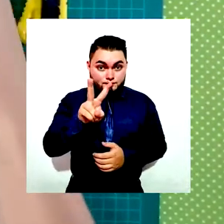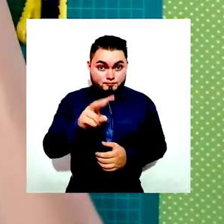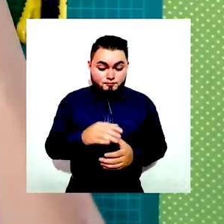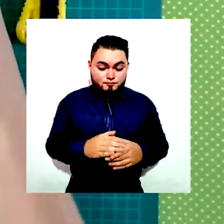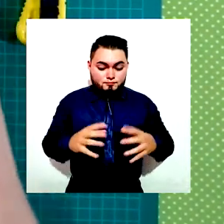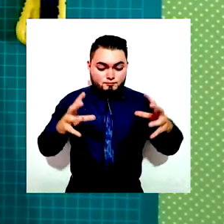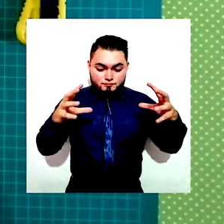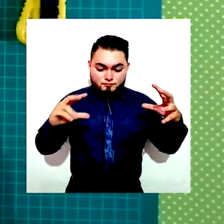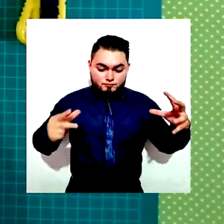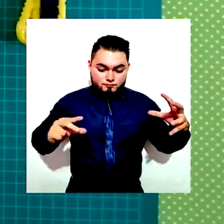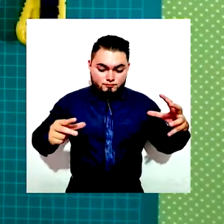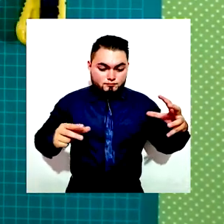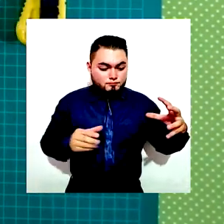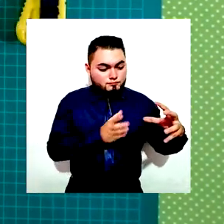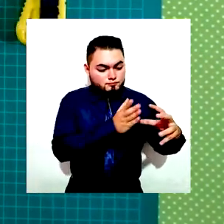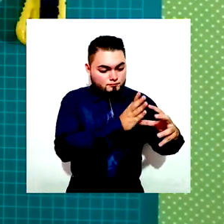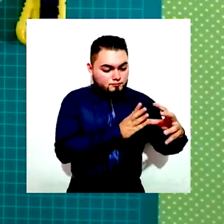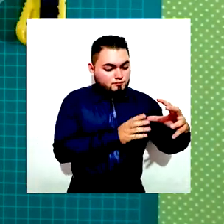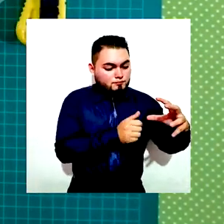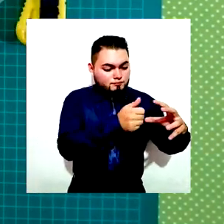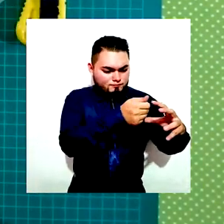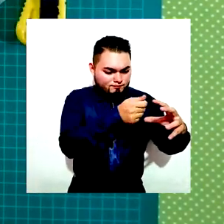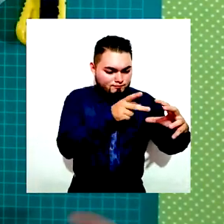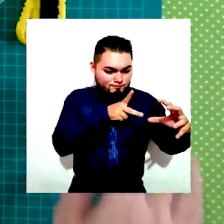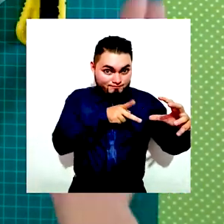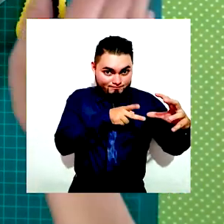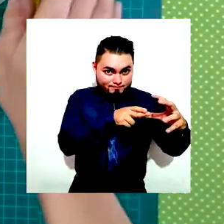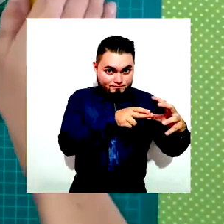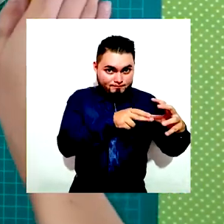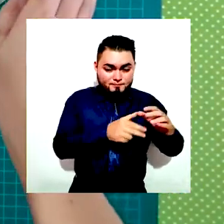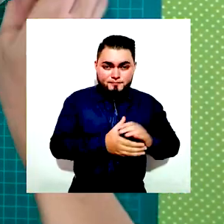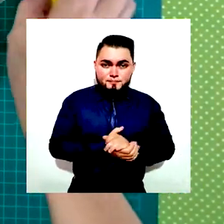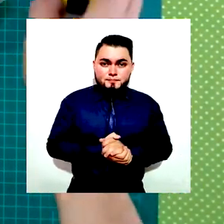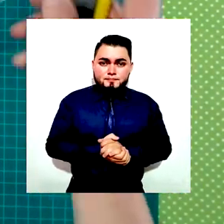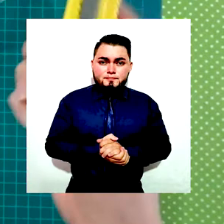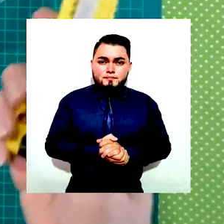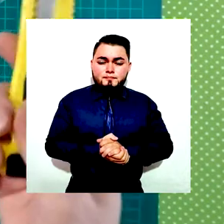cortes, quitando la base y la boca de la botella.